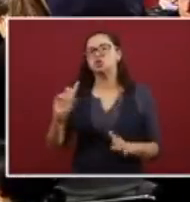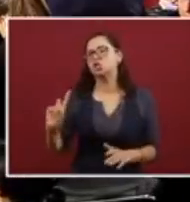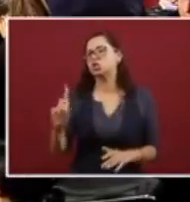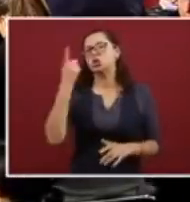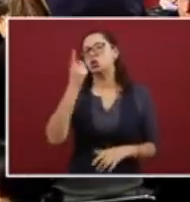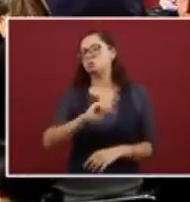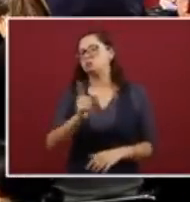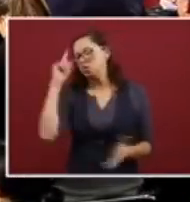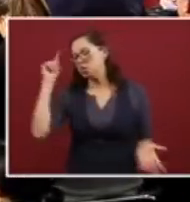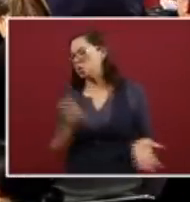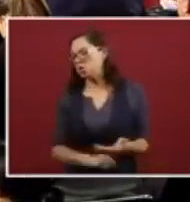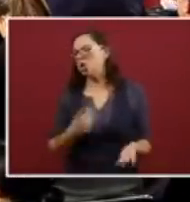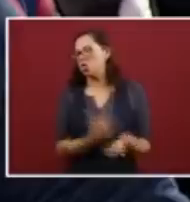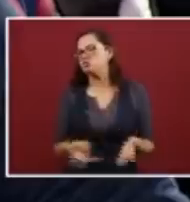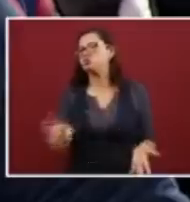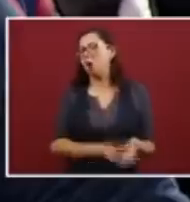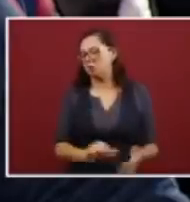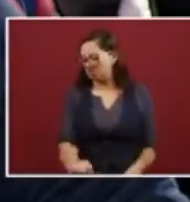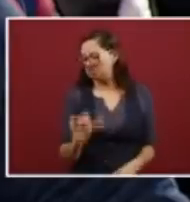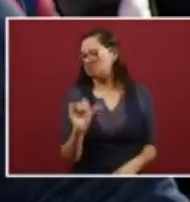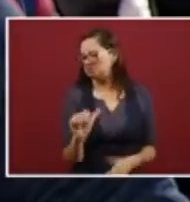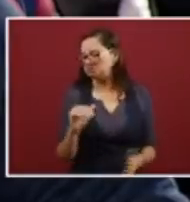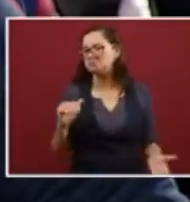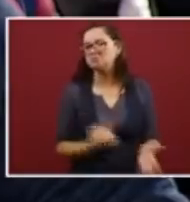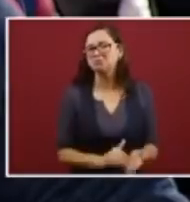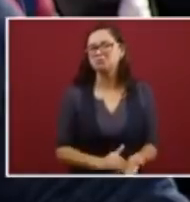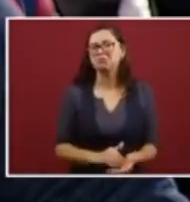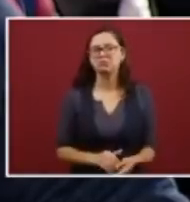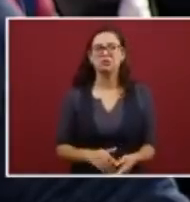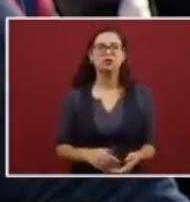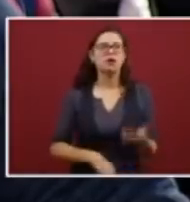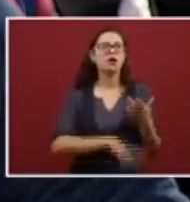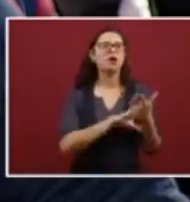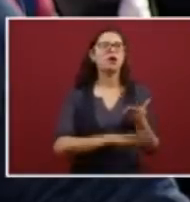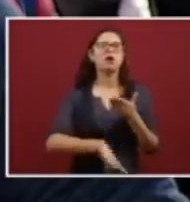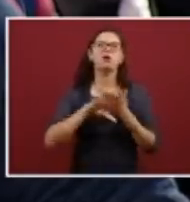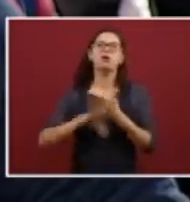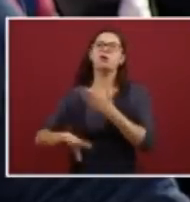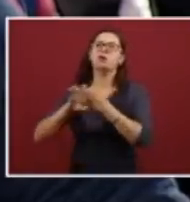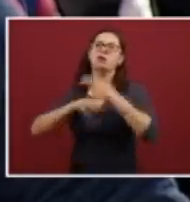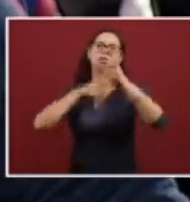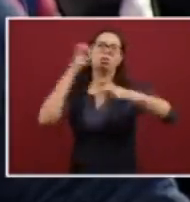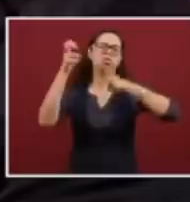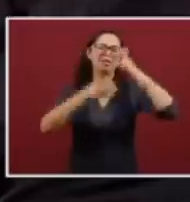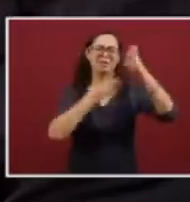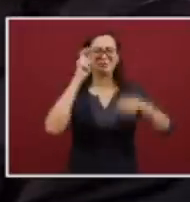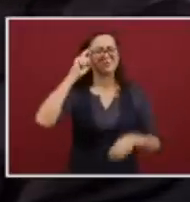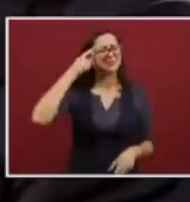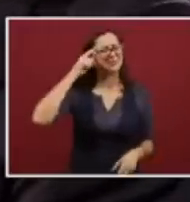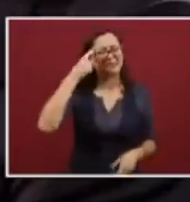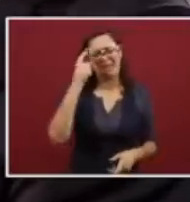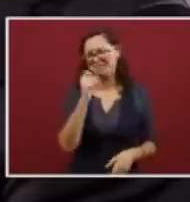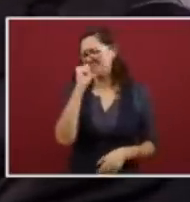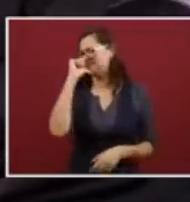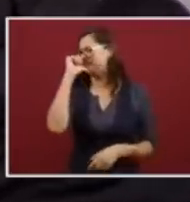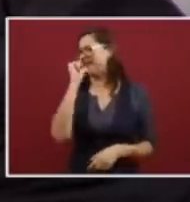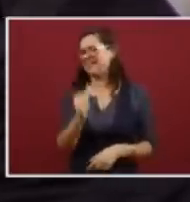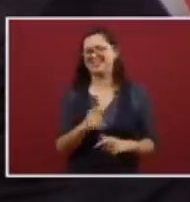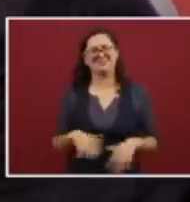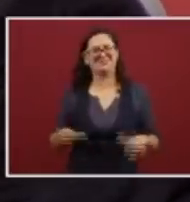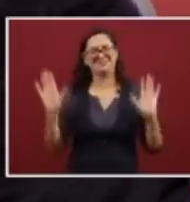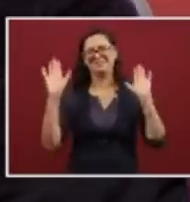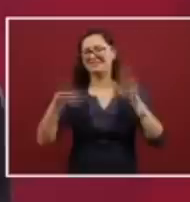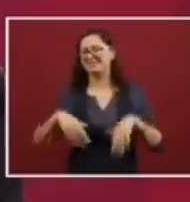doble en según los expertos eso no menos eso no menos me enoja mucho